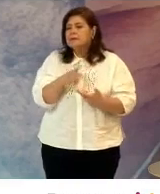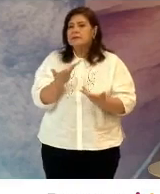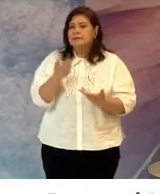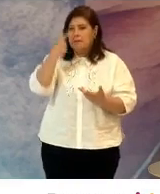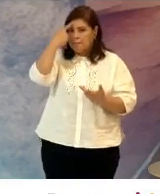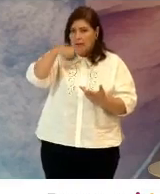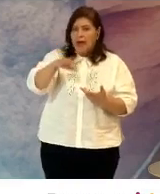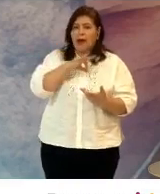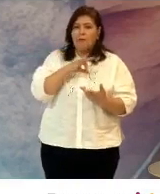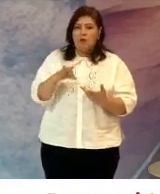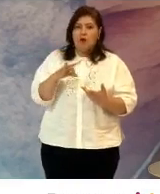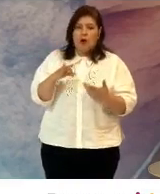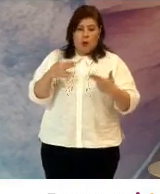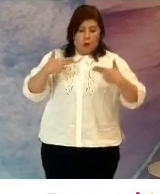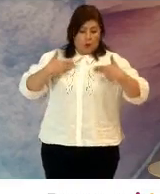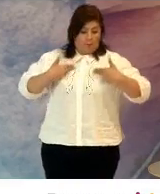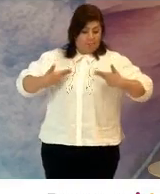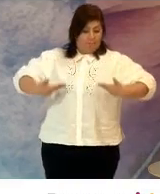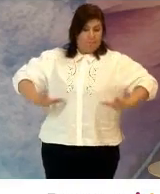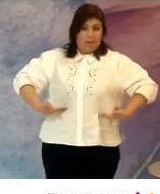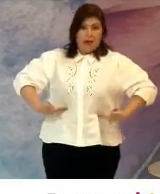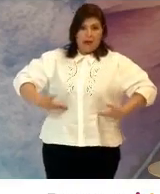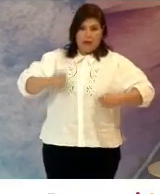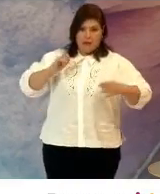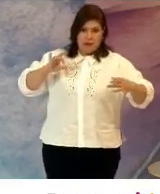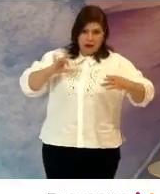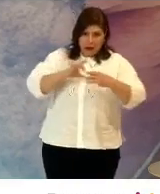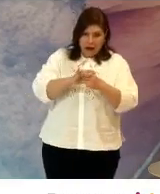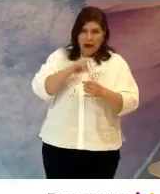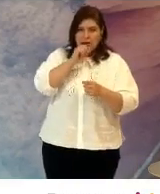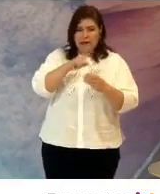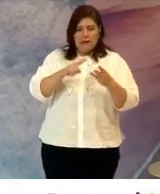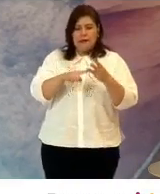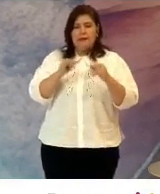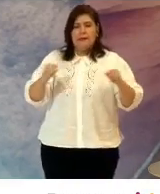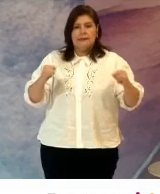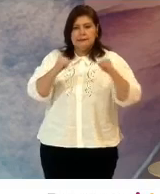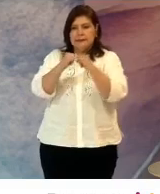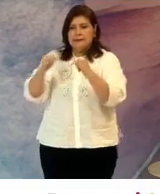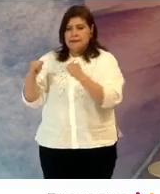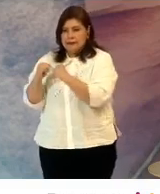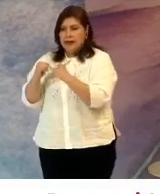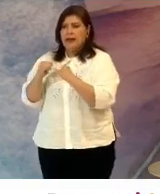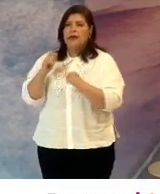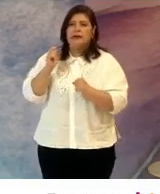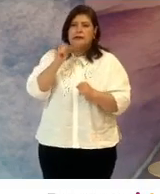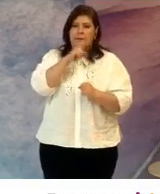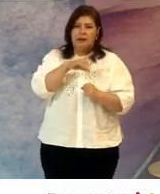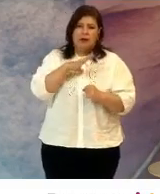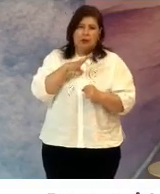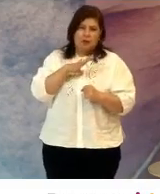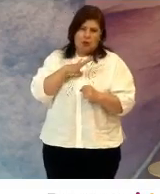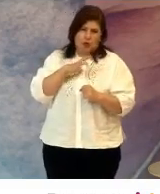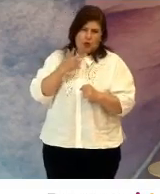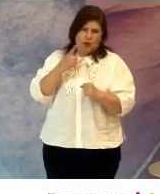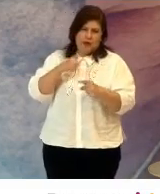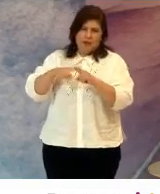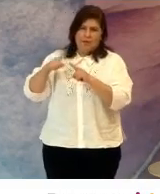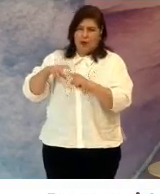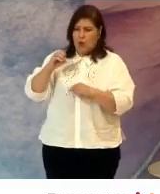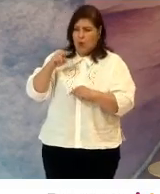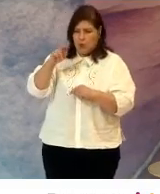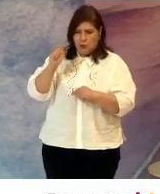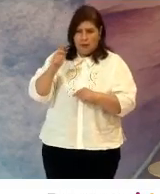la parte humanitaria y las instituciones de las Naciones Unidas, para que podamos